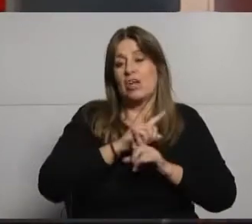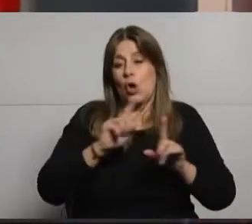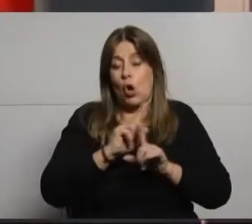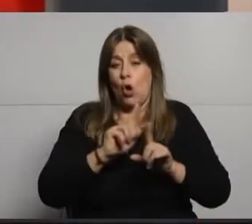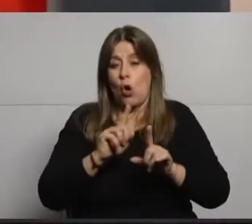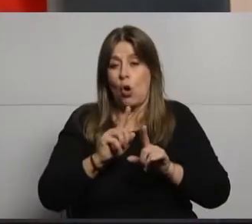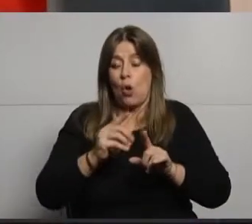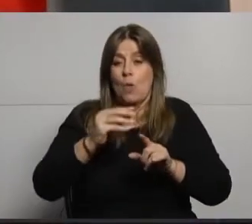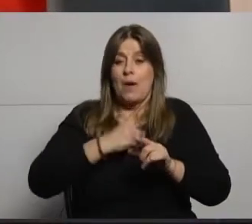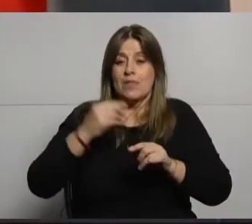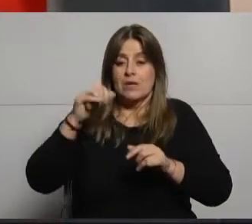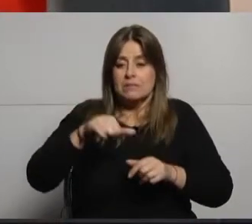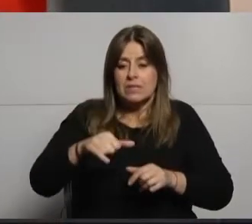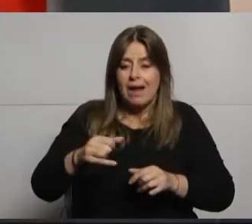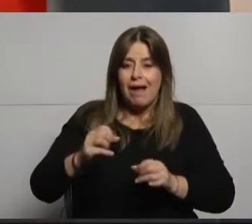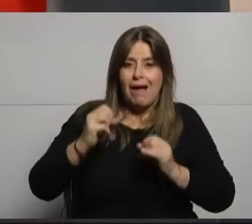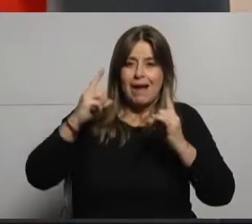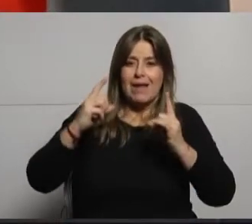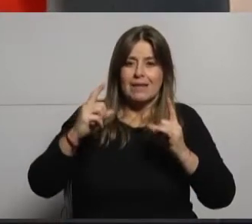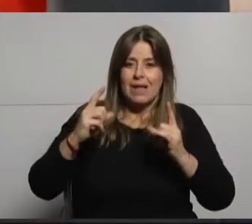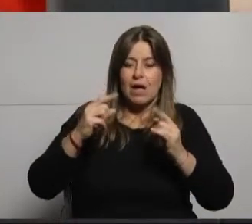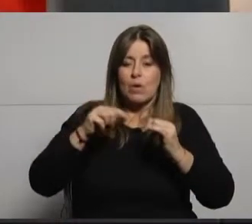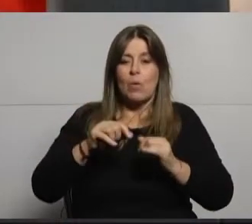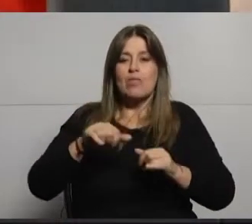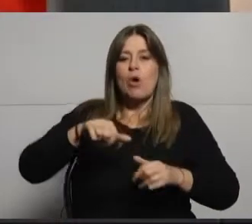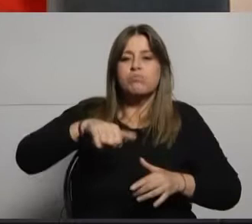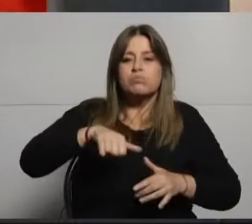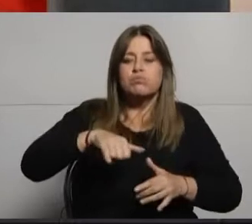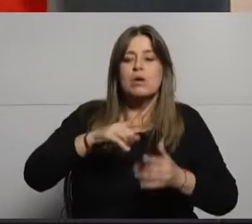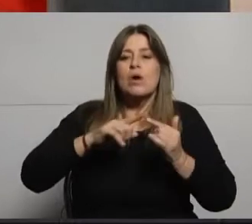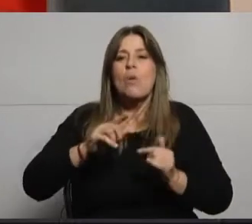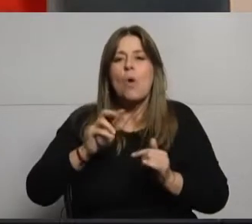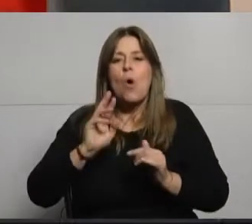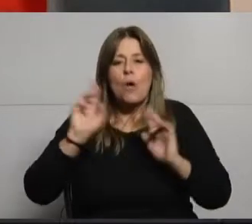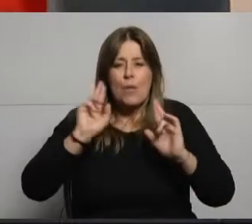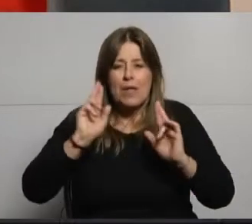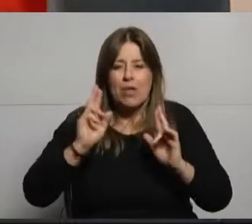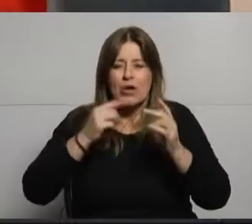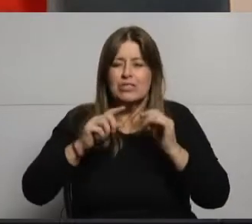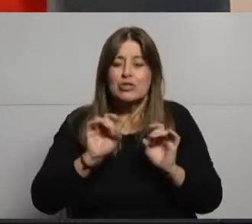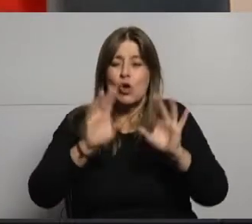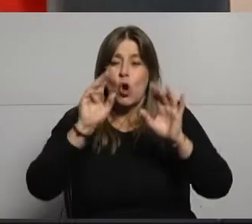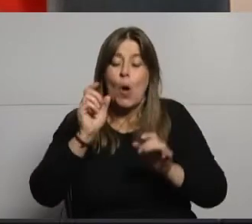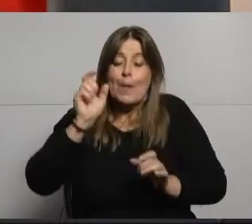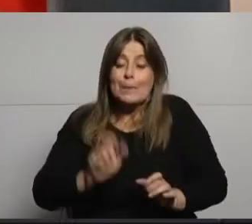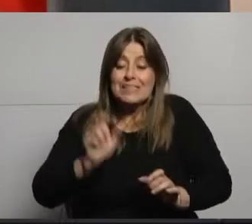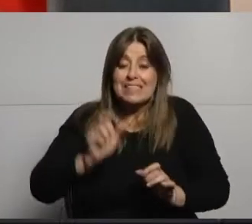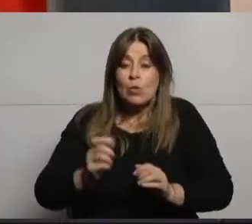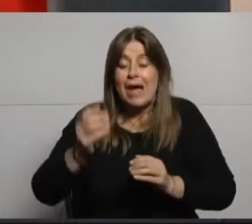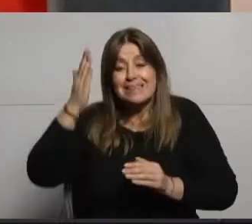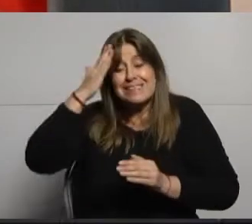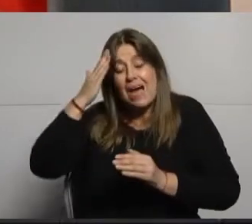que cuando mi celular me da una alerta, como cuando puse la alarma. Es decir, es mi celular el único que puede saber si hubo